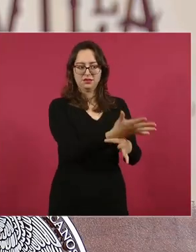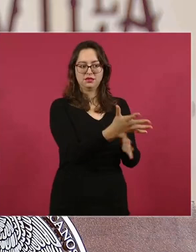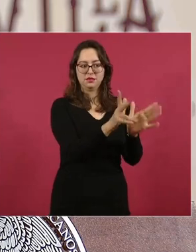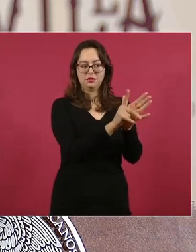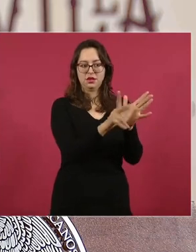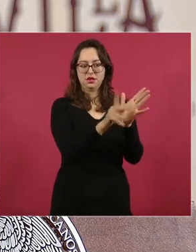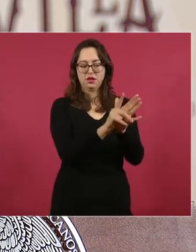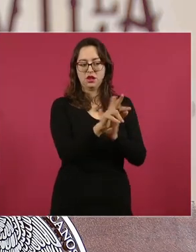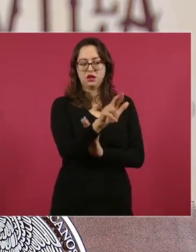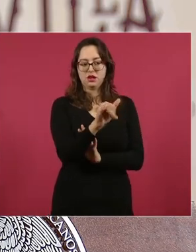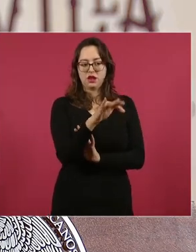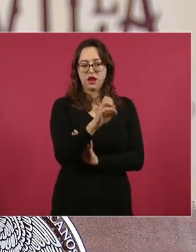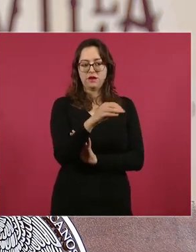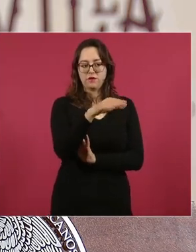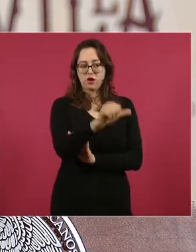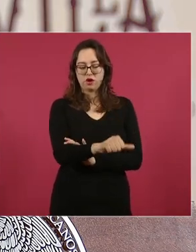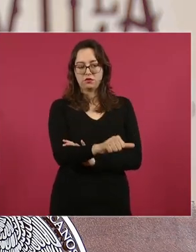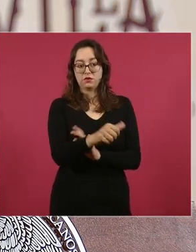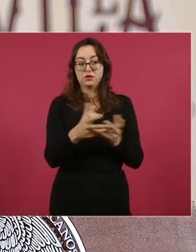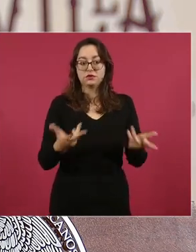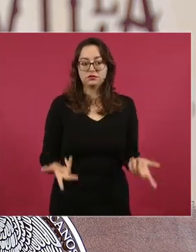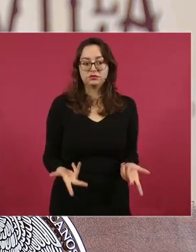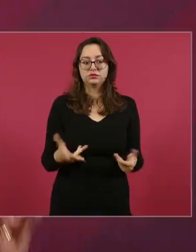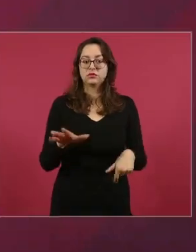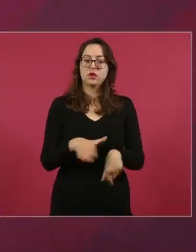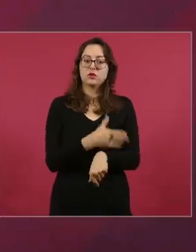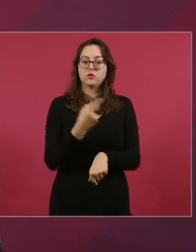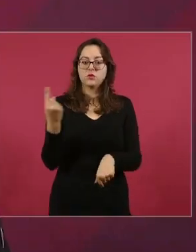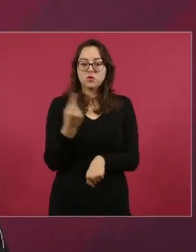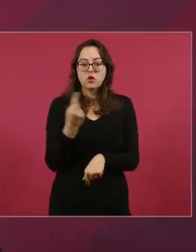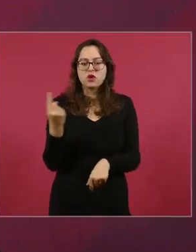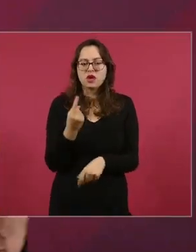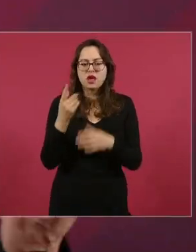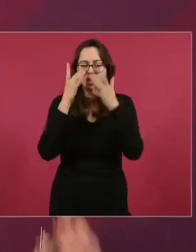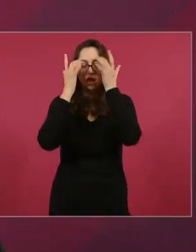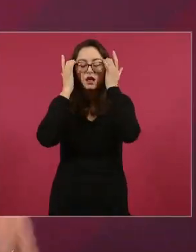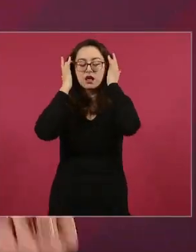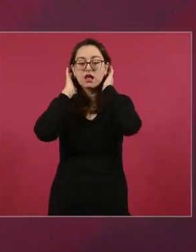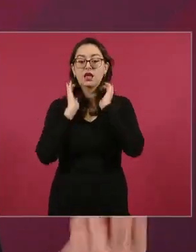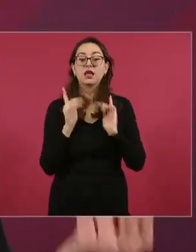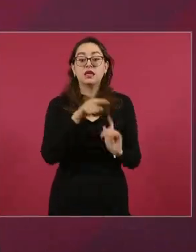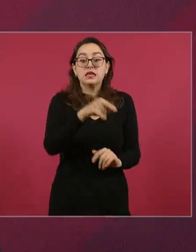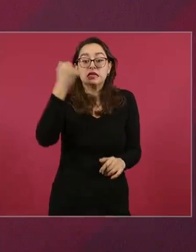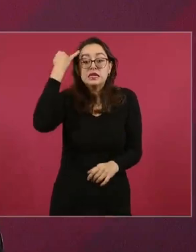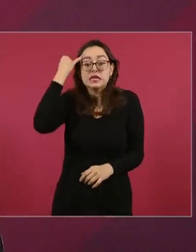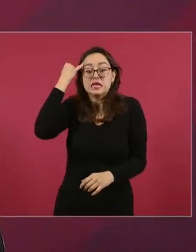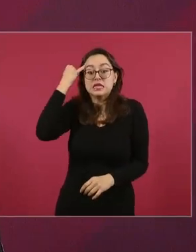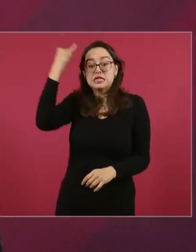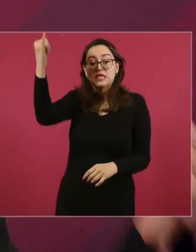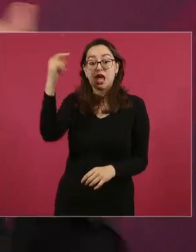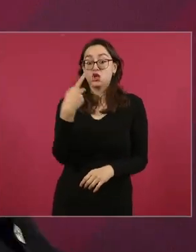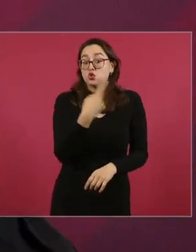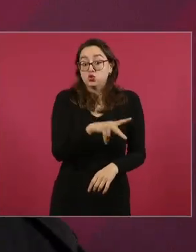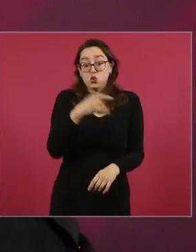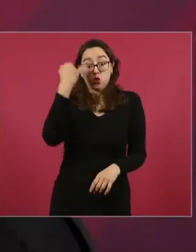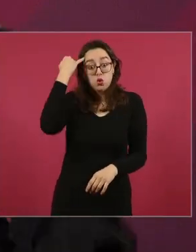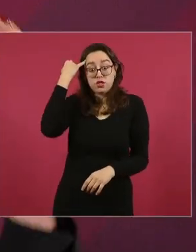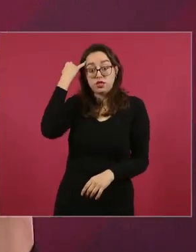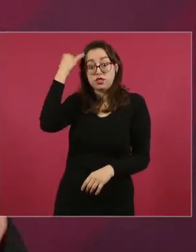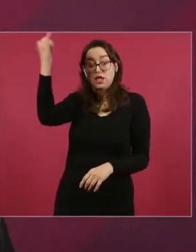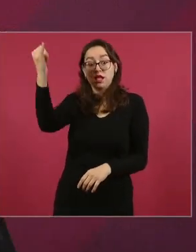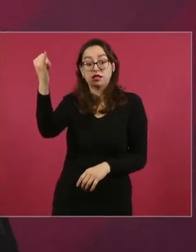Según este medio, esto ha sido consecuencia, escuchen bien, vean el disparate debate que se aventaron, de